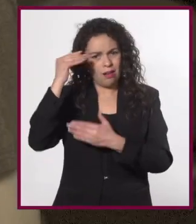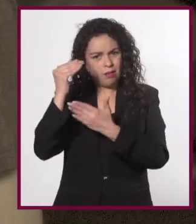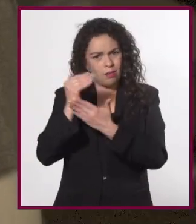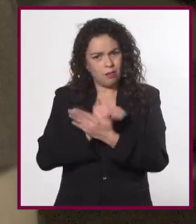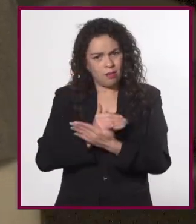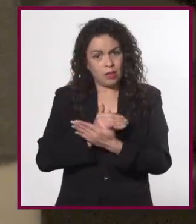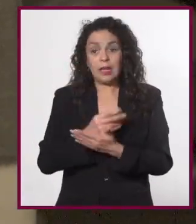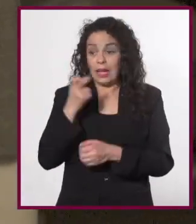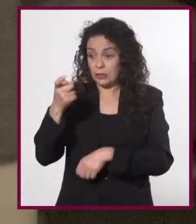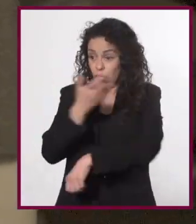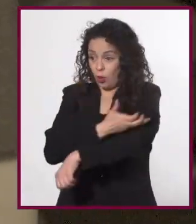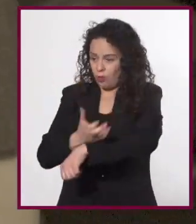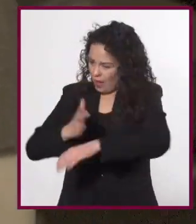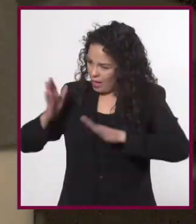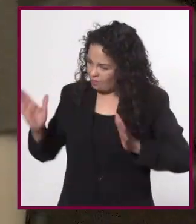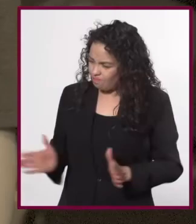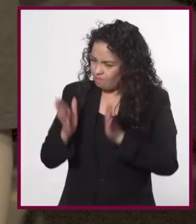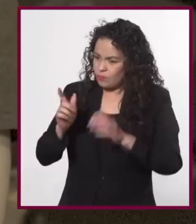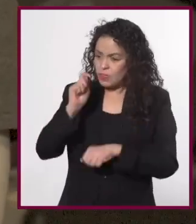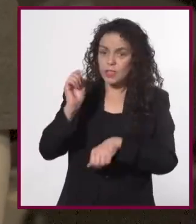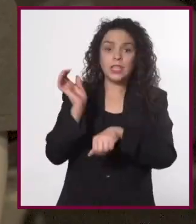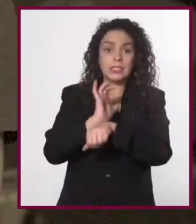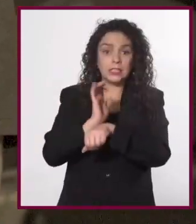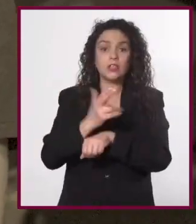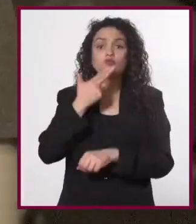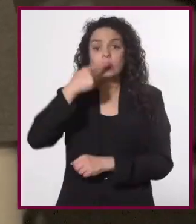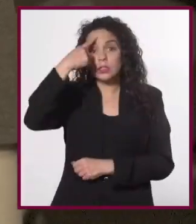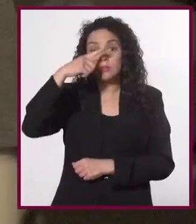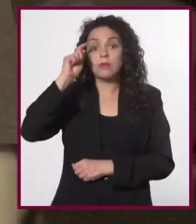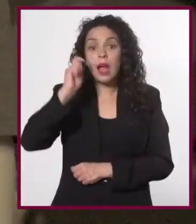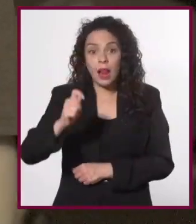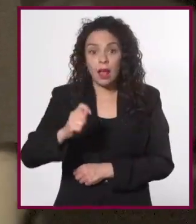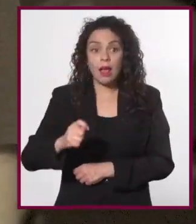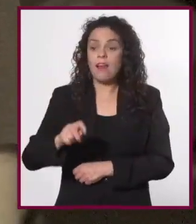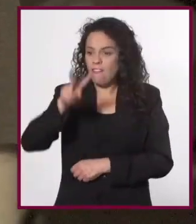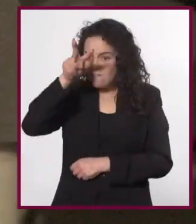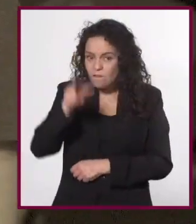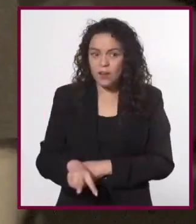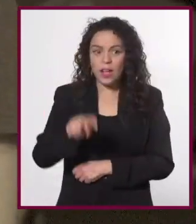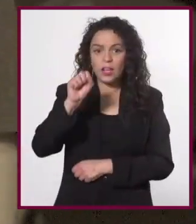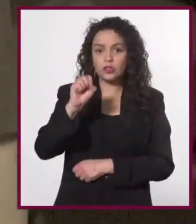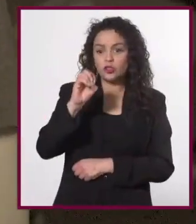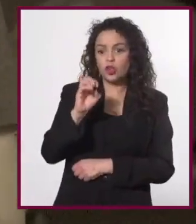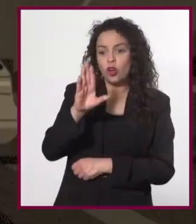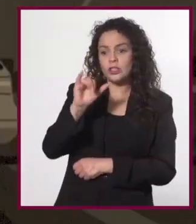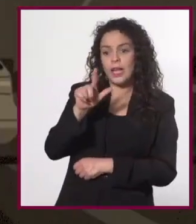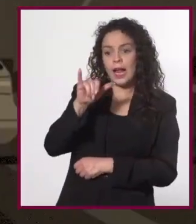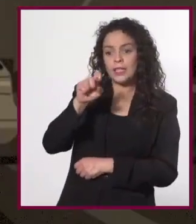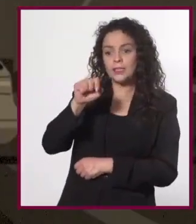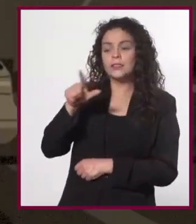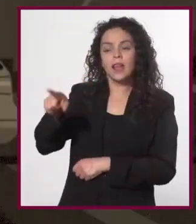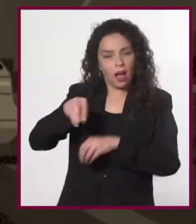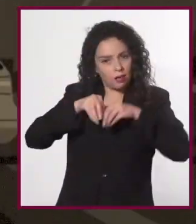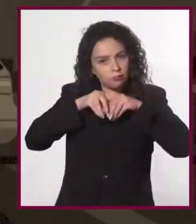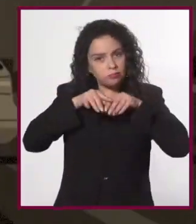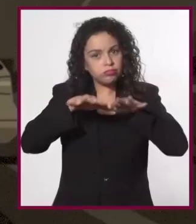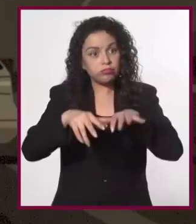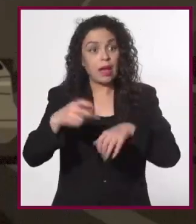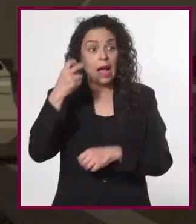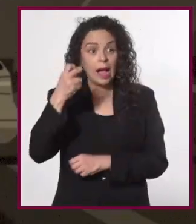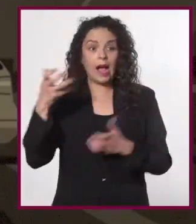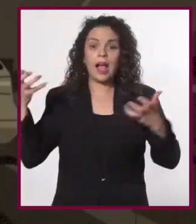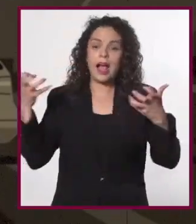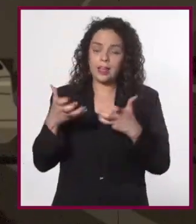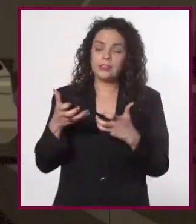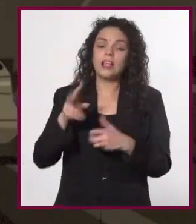Y animaba a sus compañeros a utilizar el cine para documentar la realidad socialista. Con este objetivo, creó el